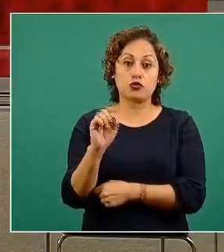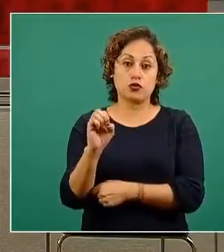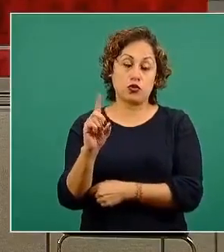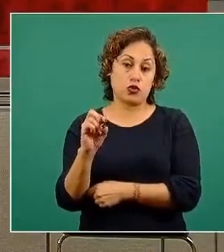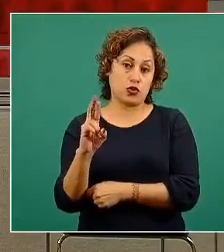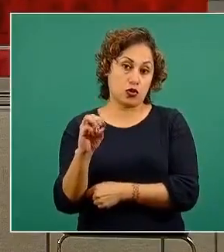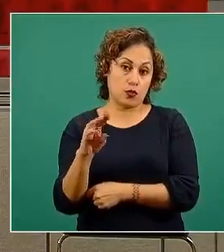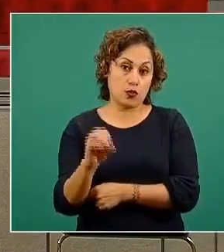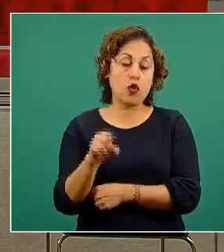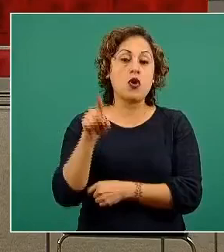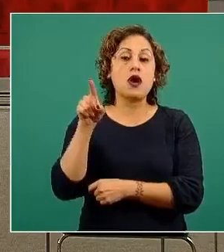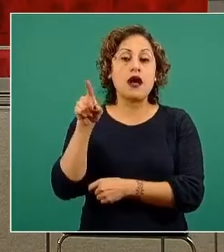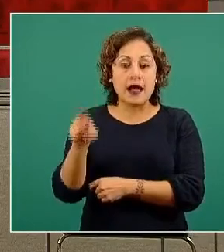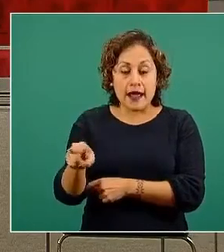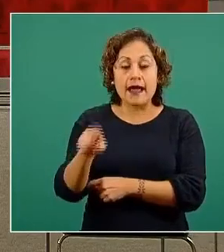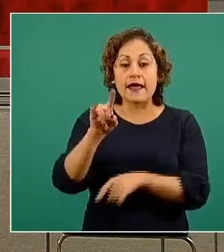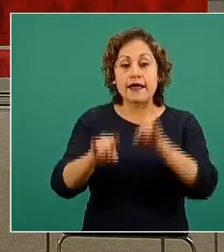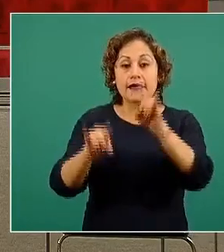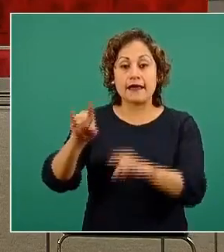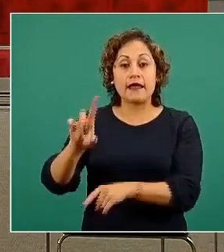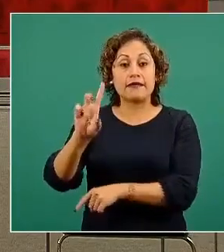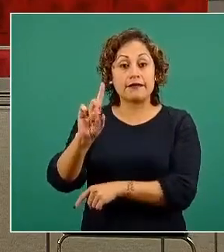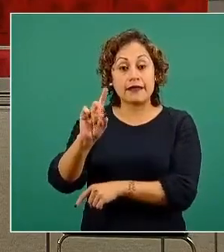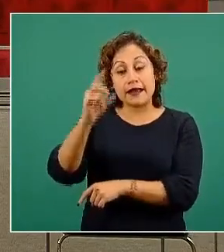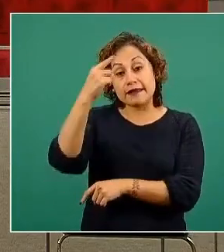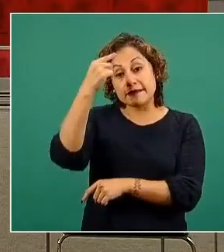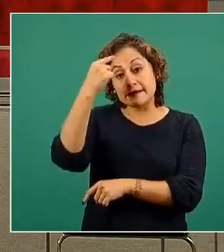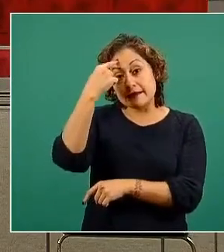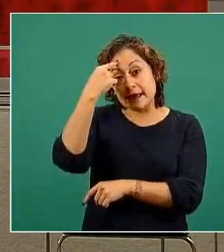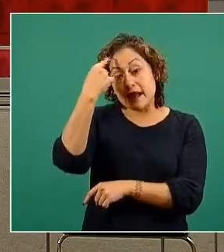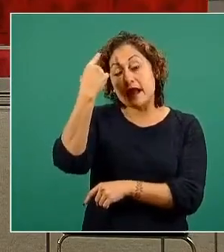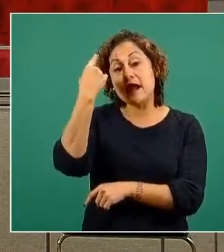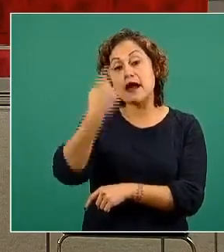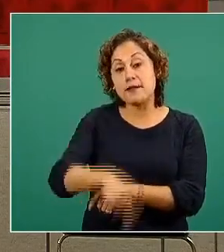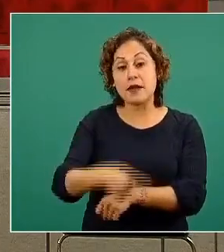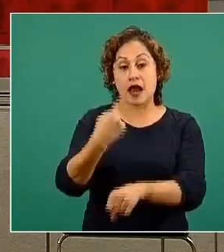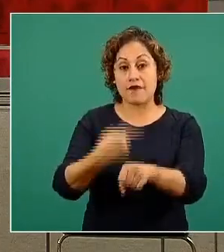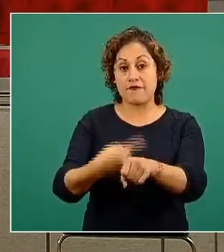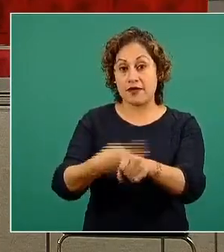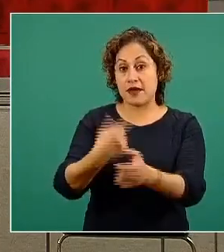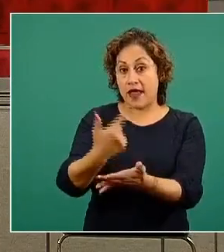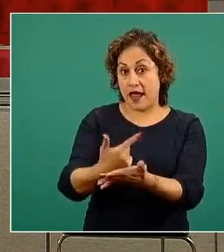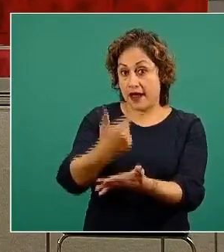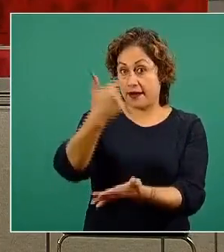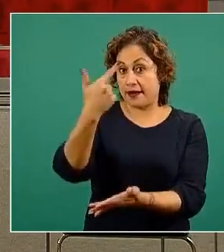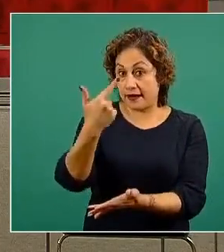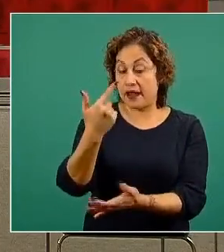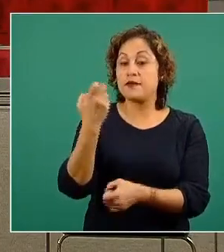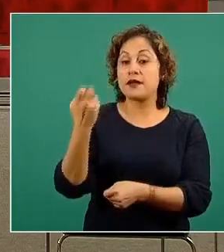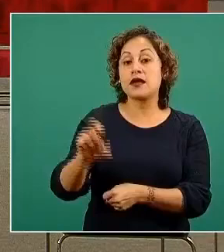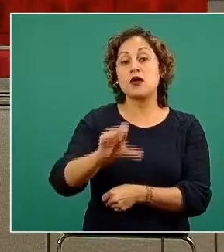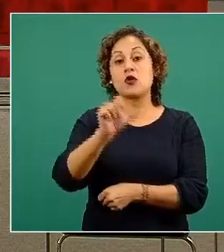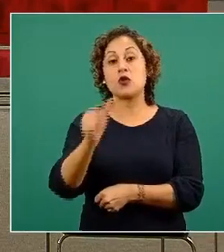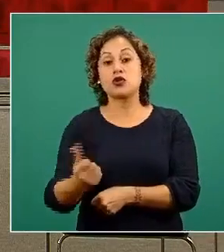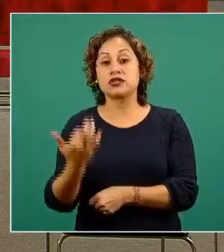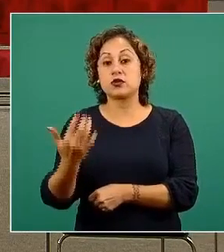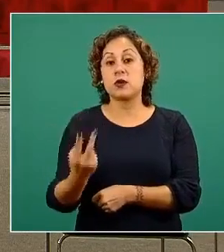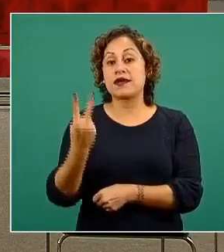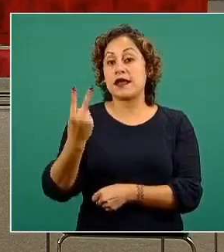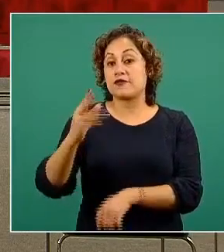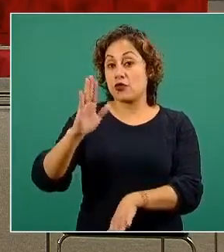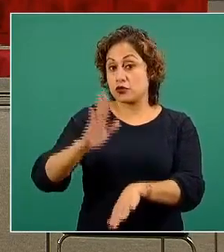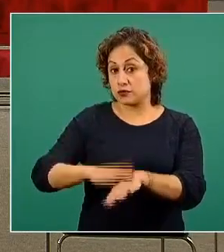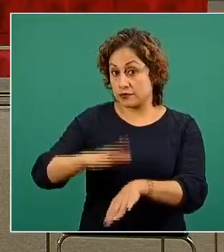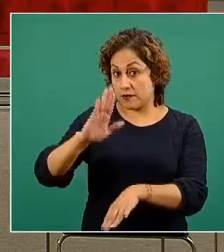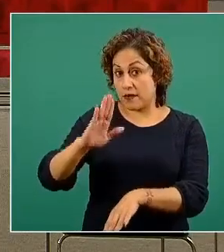móvil de 30 camas, solo de cuidados intensivos, son 30 camas exclusivamente de cuidados intensivos. A esas se sumaron 52 camas más